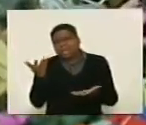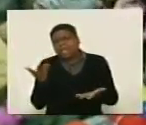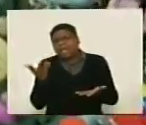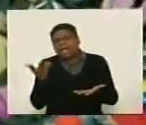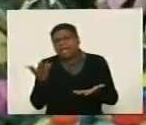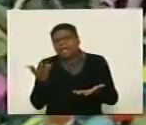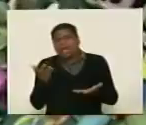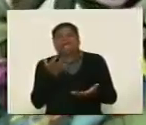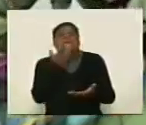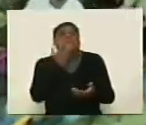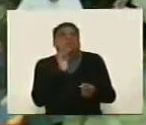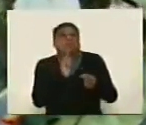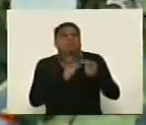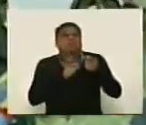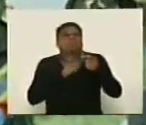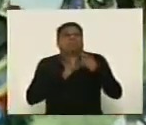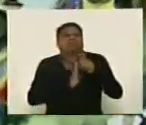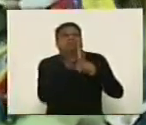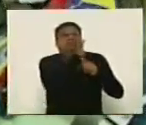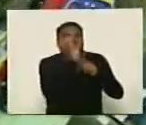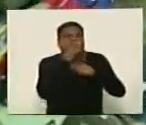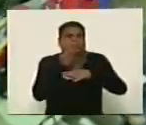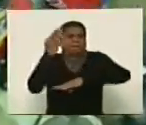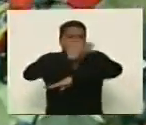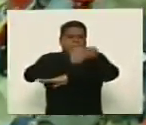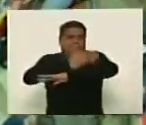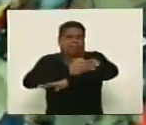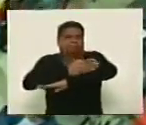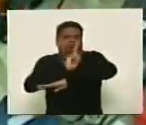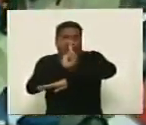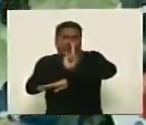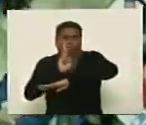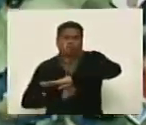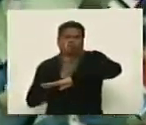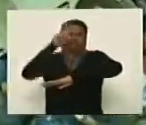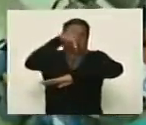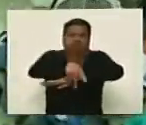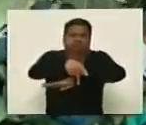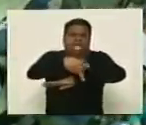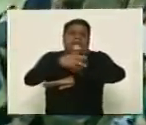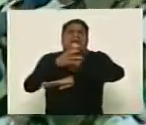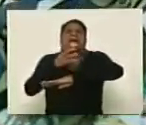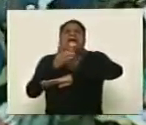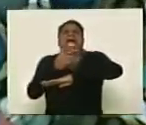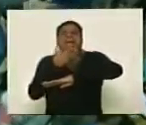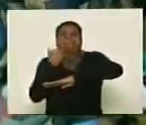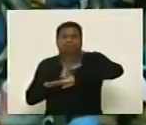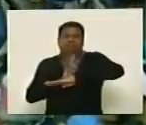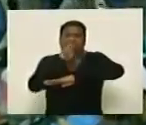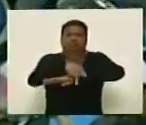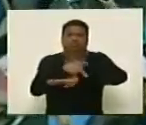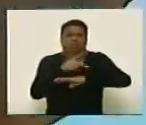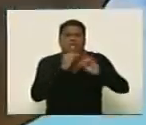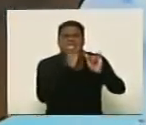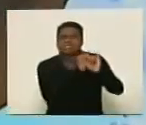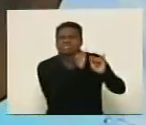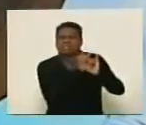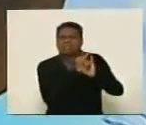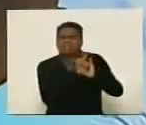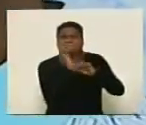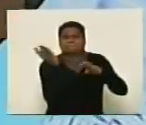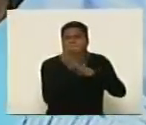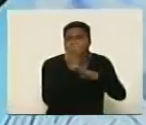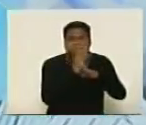evadir el cerco financiero? Ahora, no somos el primer país del mundo que es sometido a esto. Tenemos a los hermanos